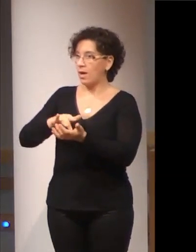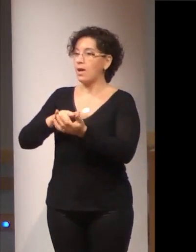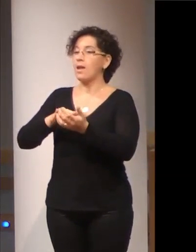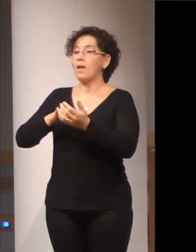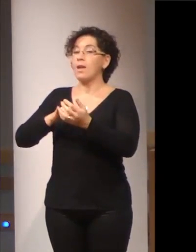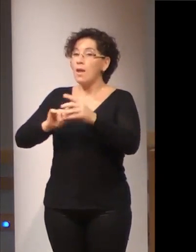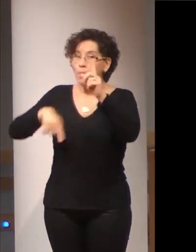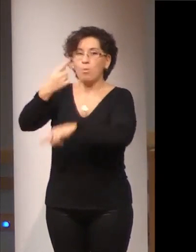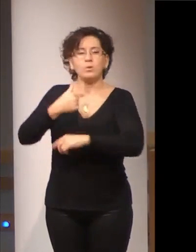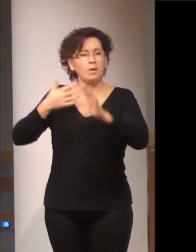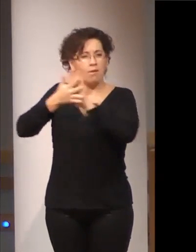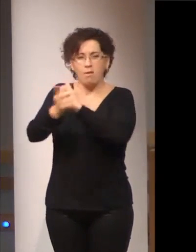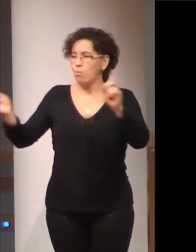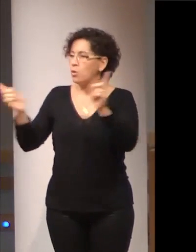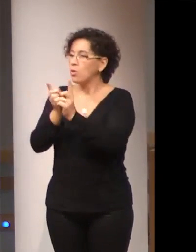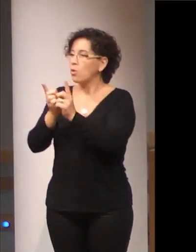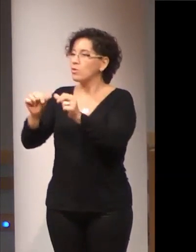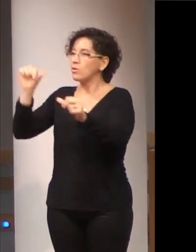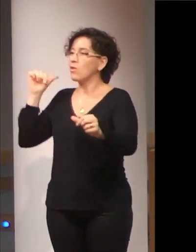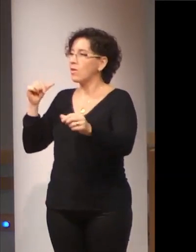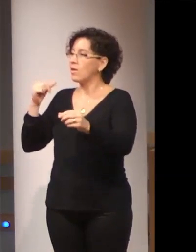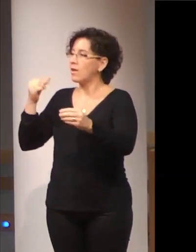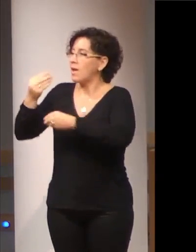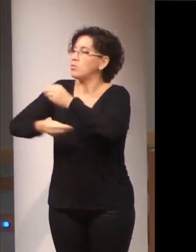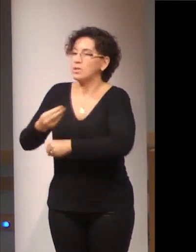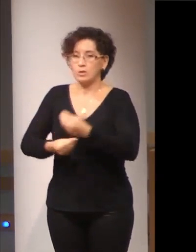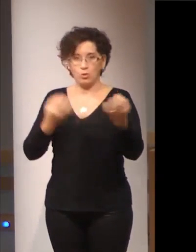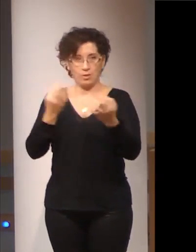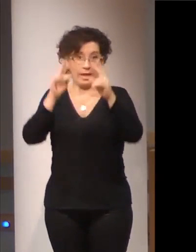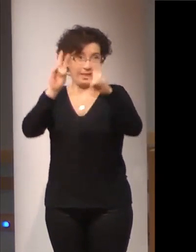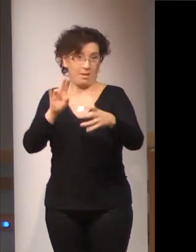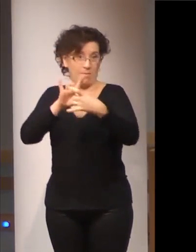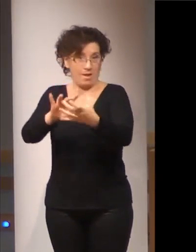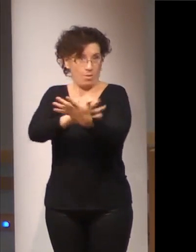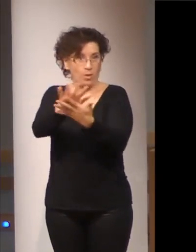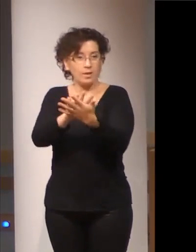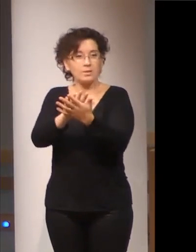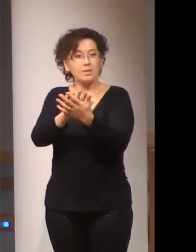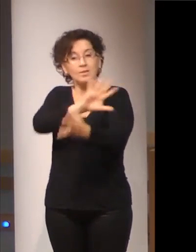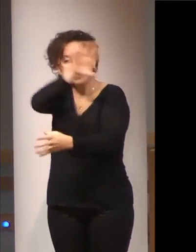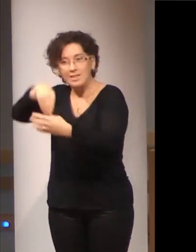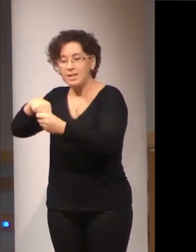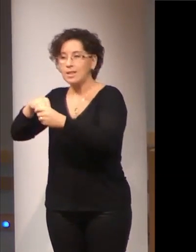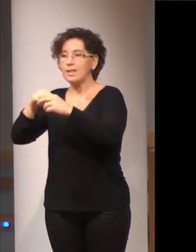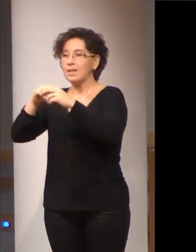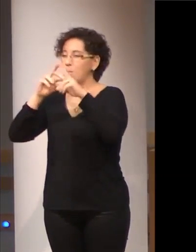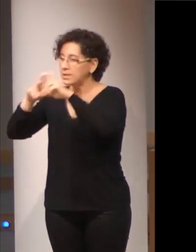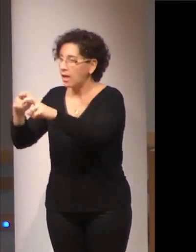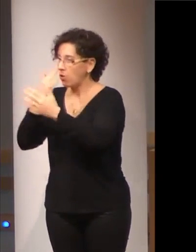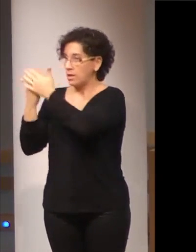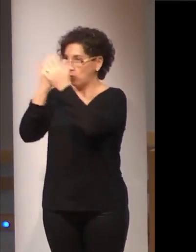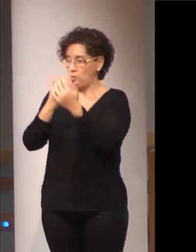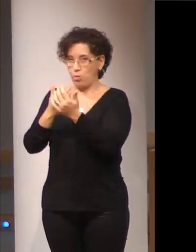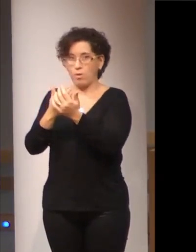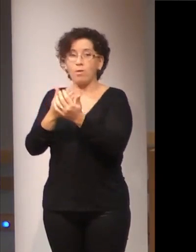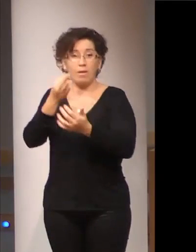sido nuestras actuaciones en relación con la lengua de signos como tema de estudio e investigación. Ya les adelanto que han